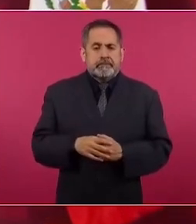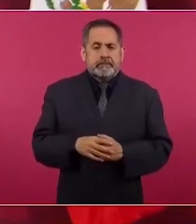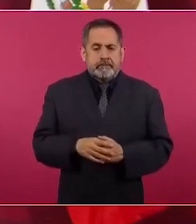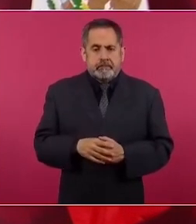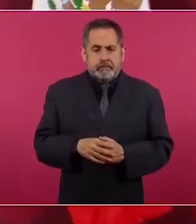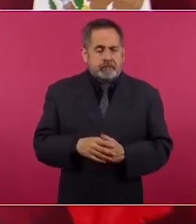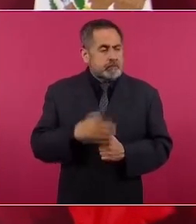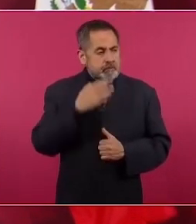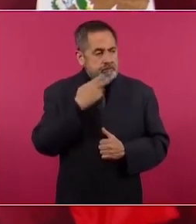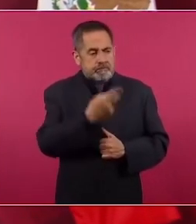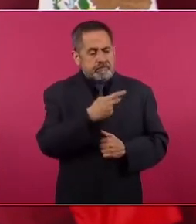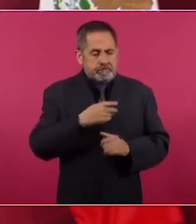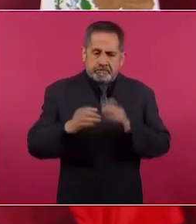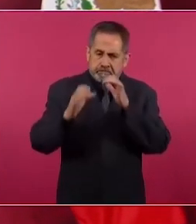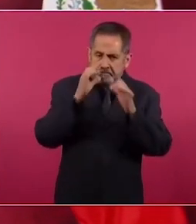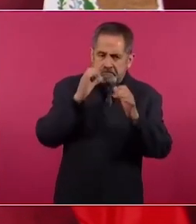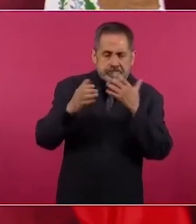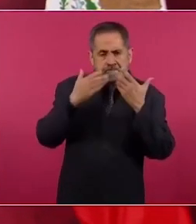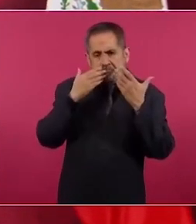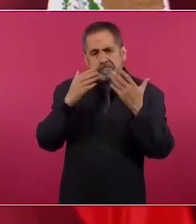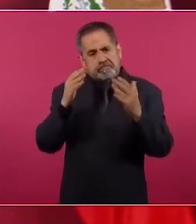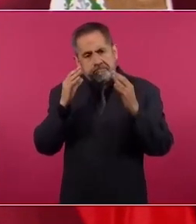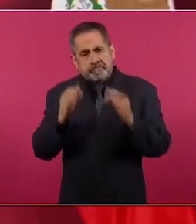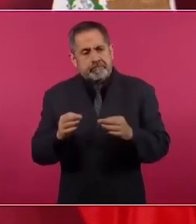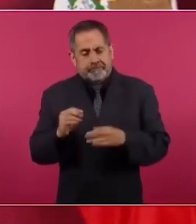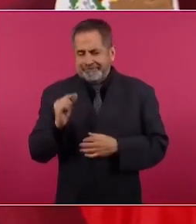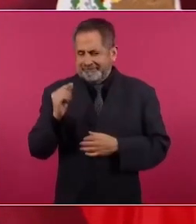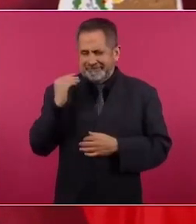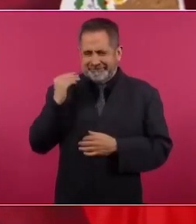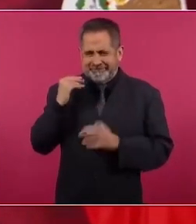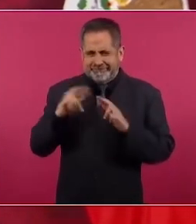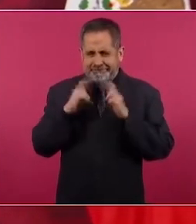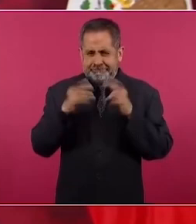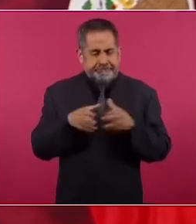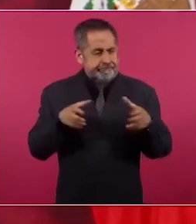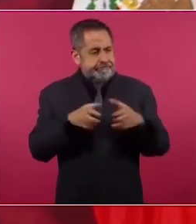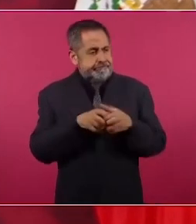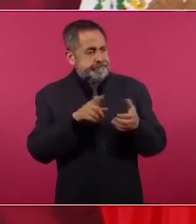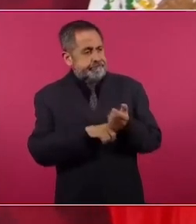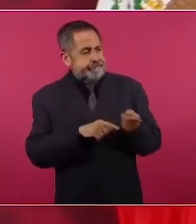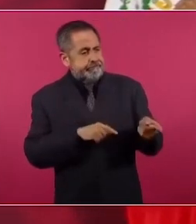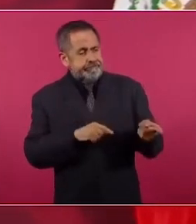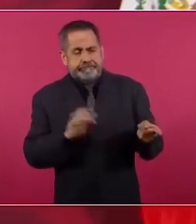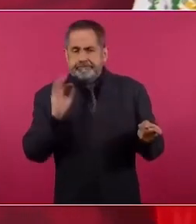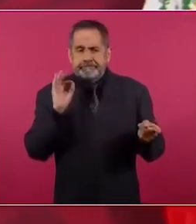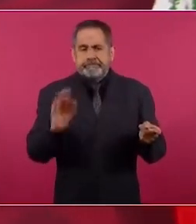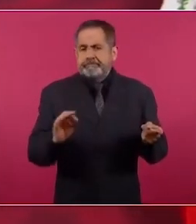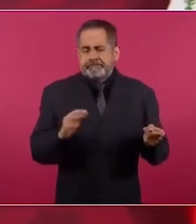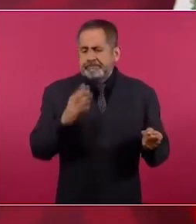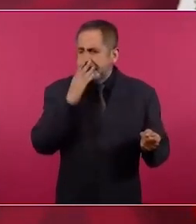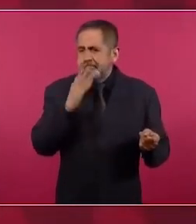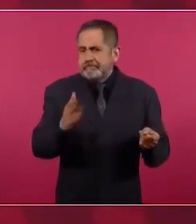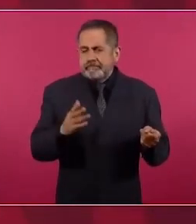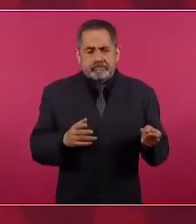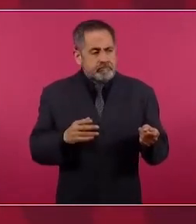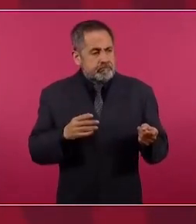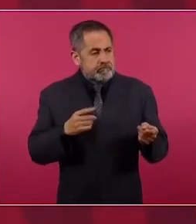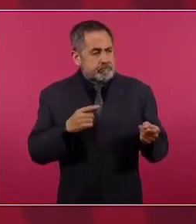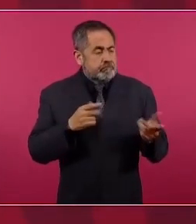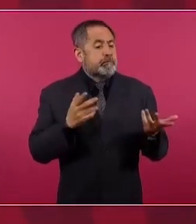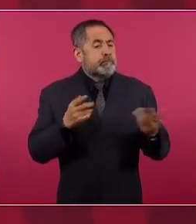hay buena comunicación y en esta última plática se llegó a